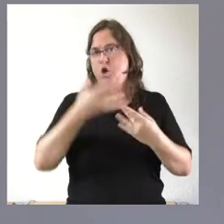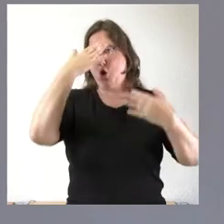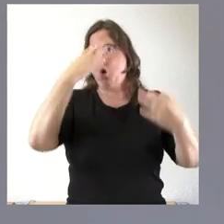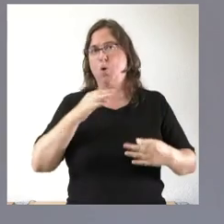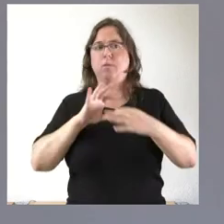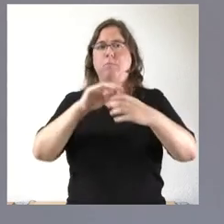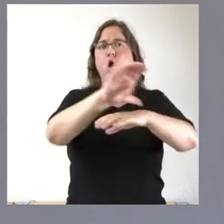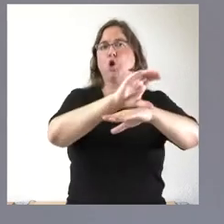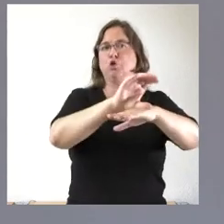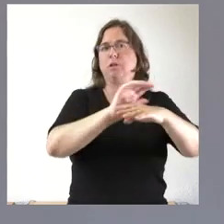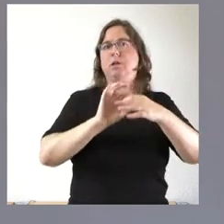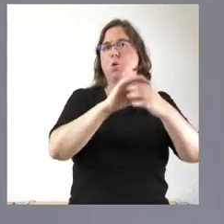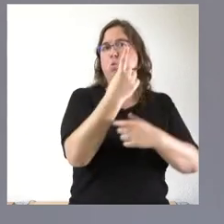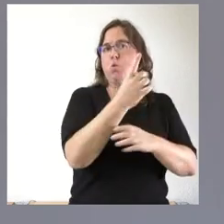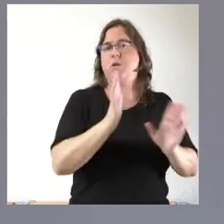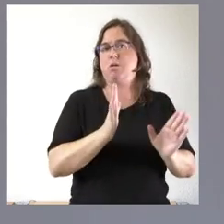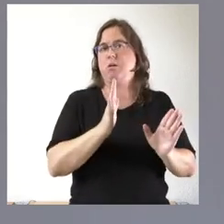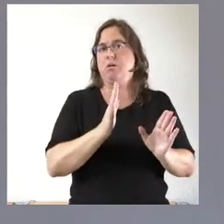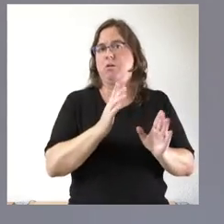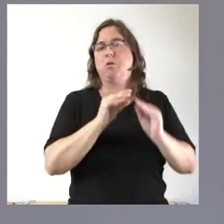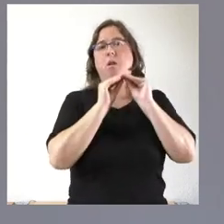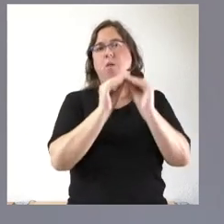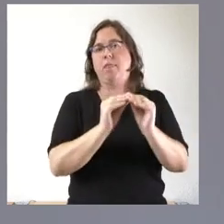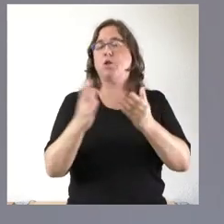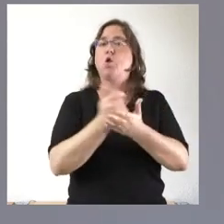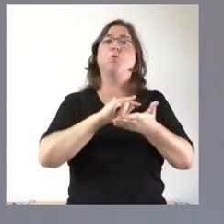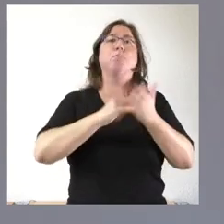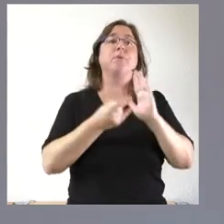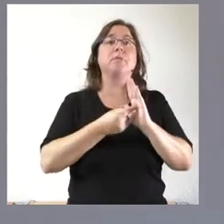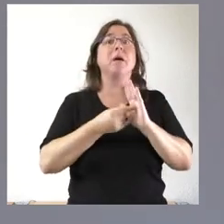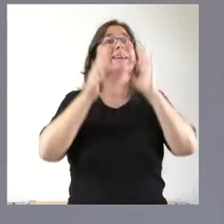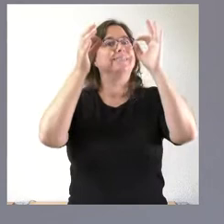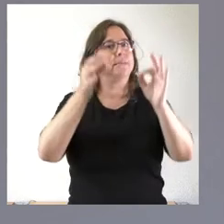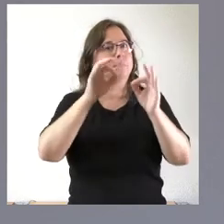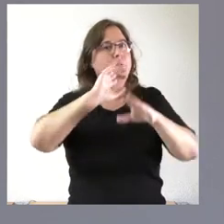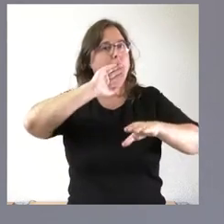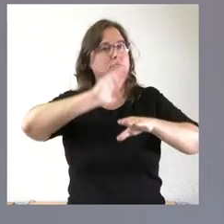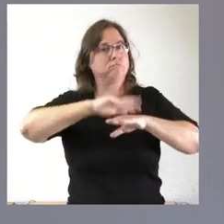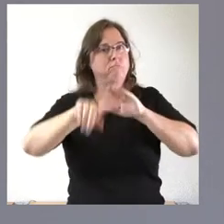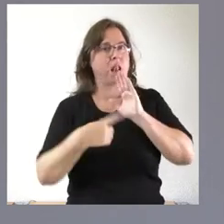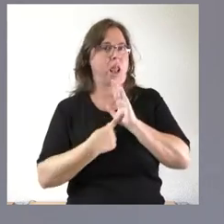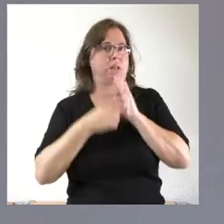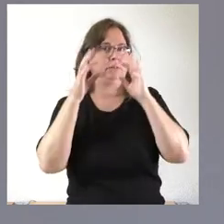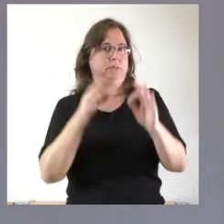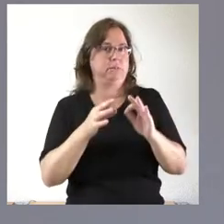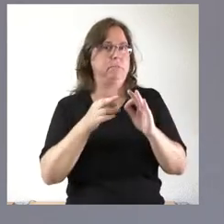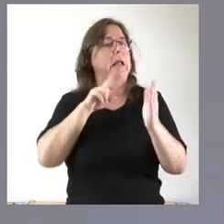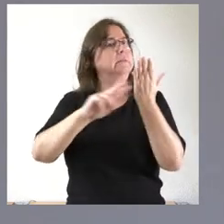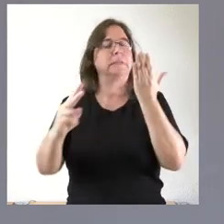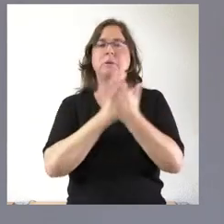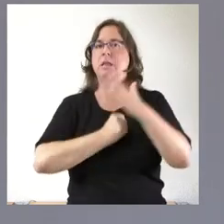una consejería y será la que lleve a cabo este proyecto, siempre dentro de la ley, siempre dentro de la norma y siempre con la máxima transparencia